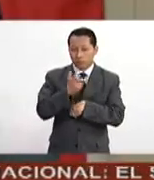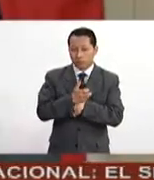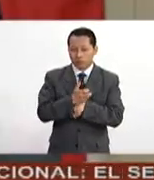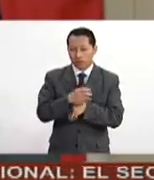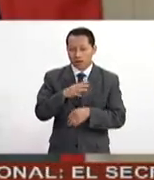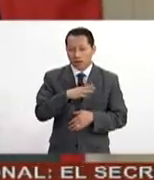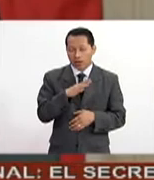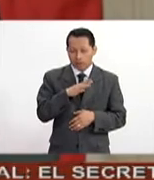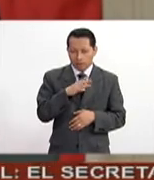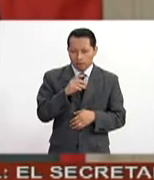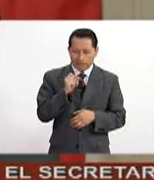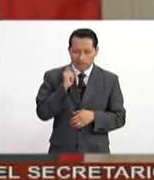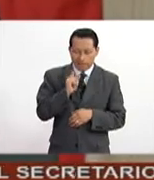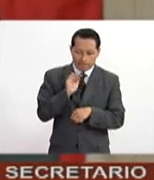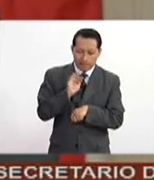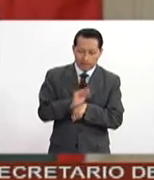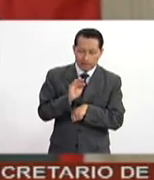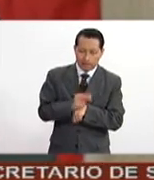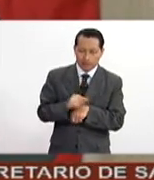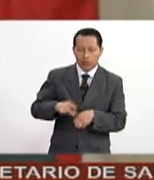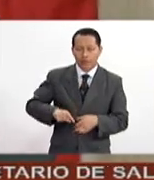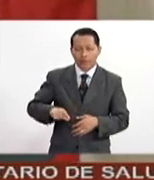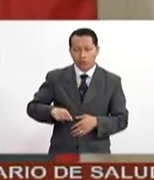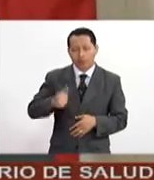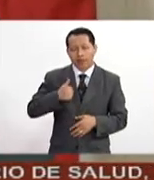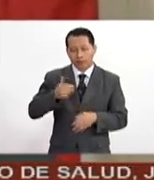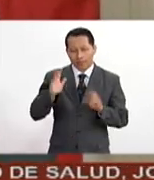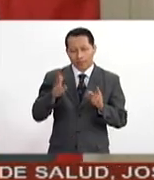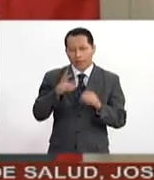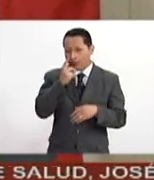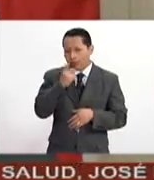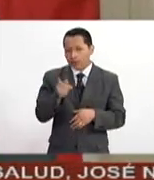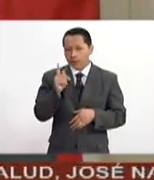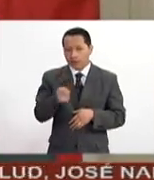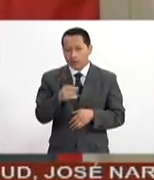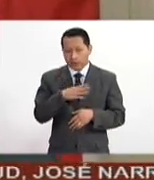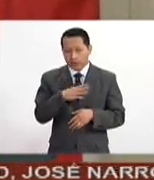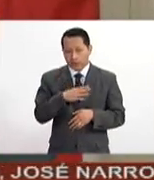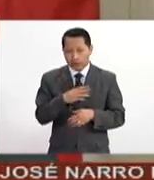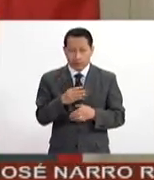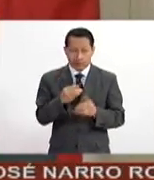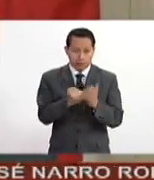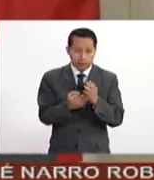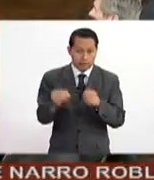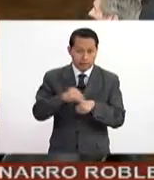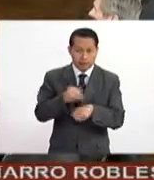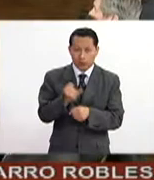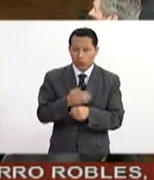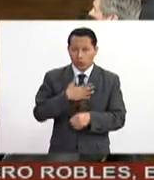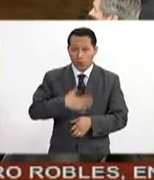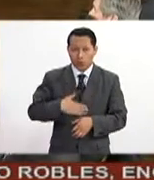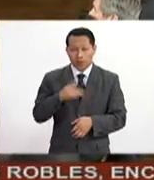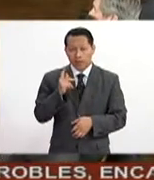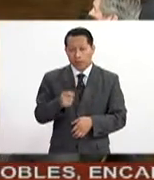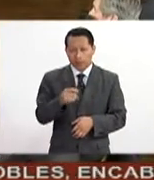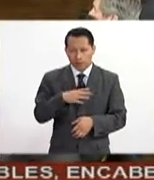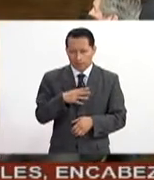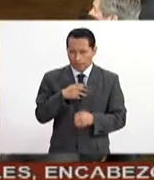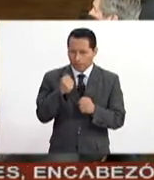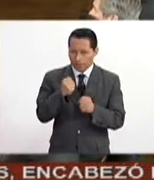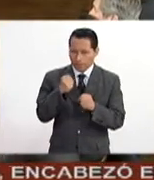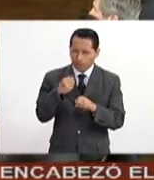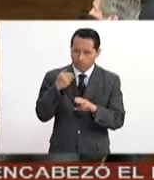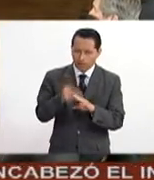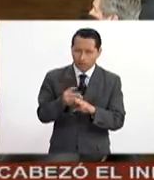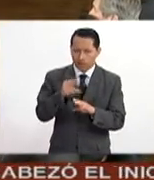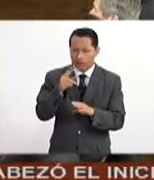toman una medida proteccionista. El gobierno de Canadá ya reaccionó, dice que la tarifa es injusta, que se trata de un impuesto punitivo y que